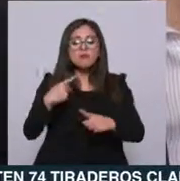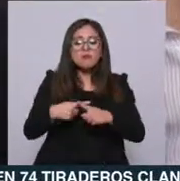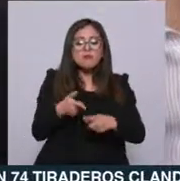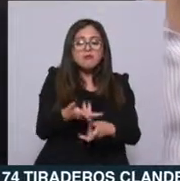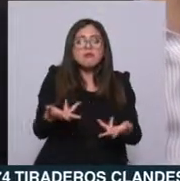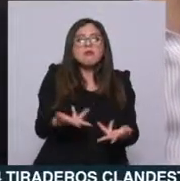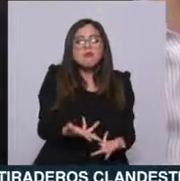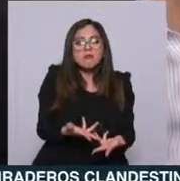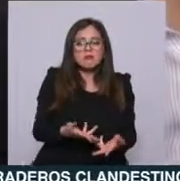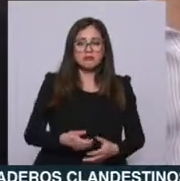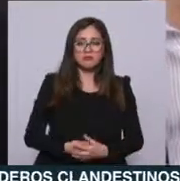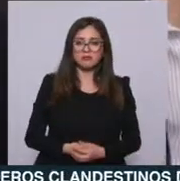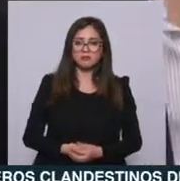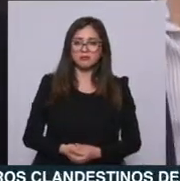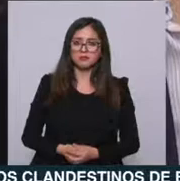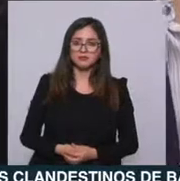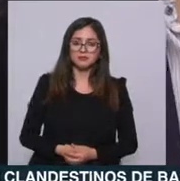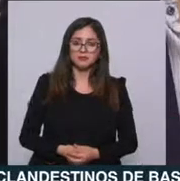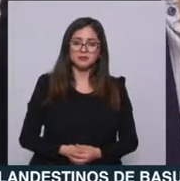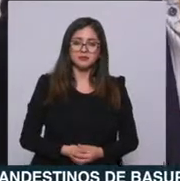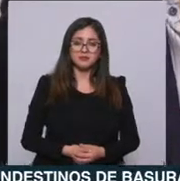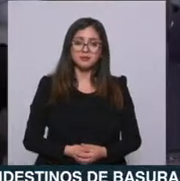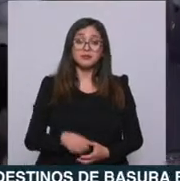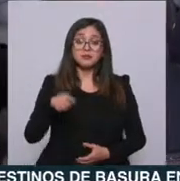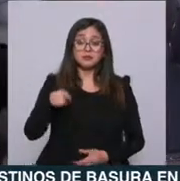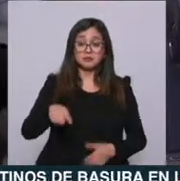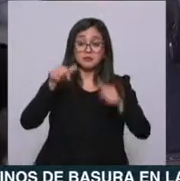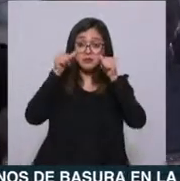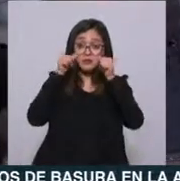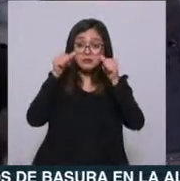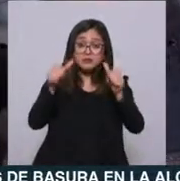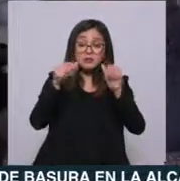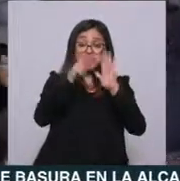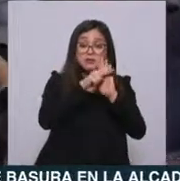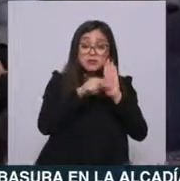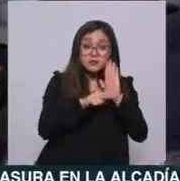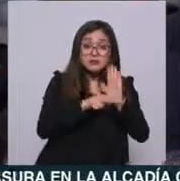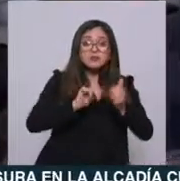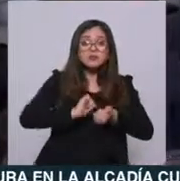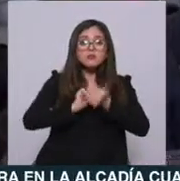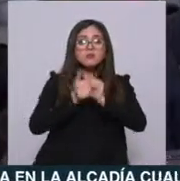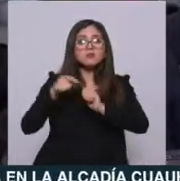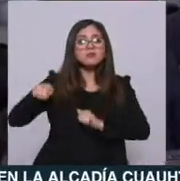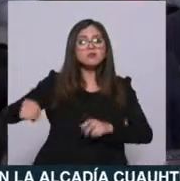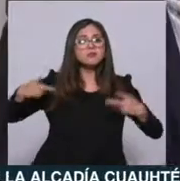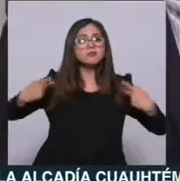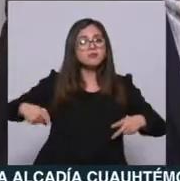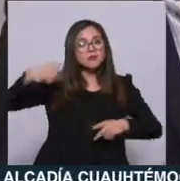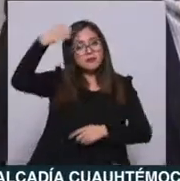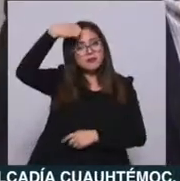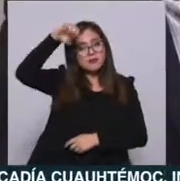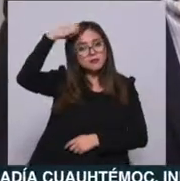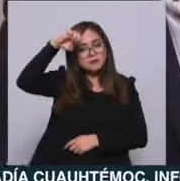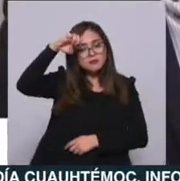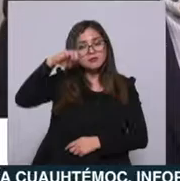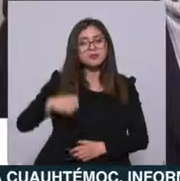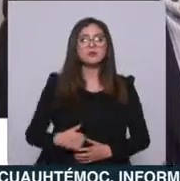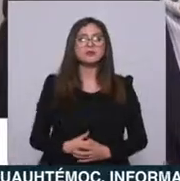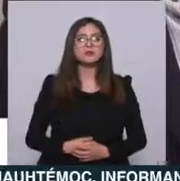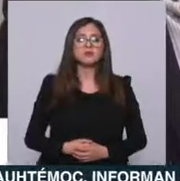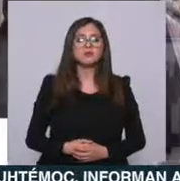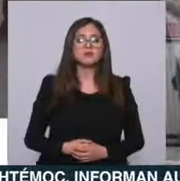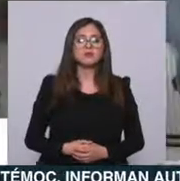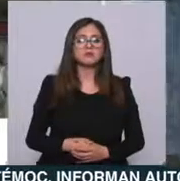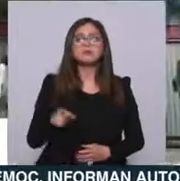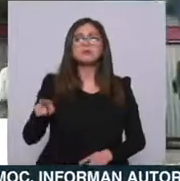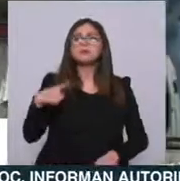mandataria capitalina destacó que los protocolos de atención los definirán los especialistas en la materia. Tienen que decidirlo los